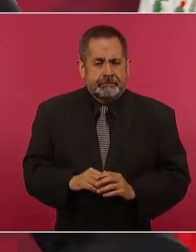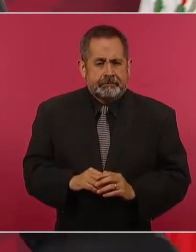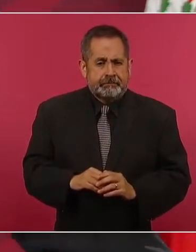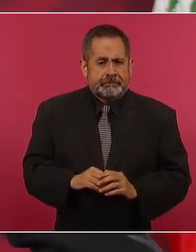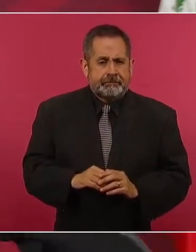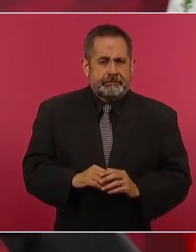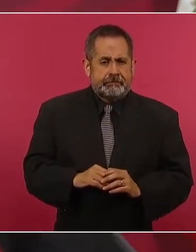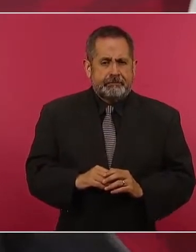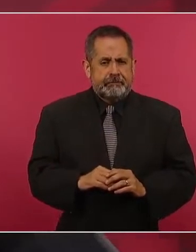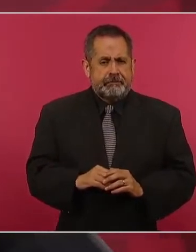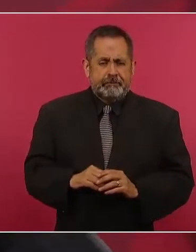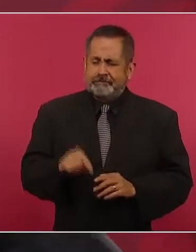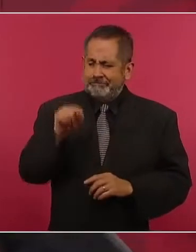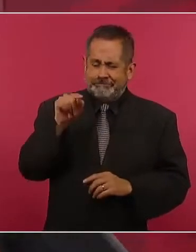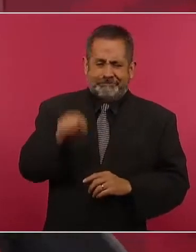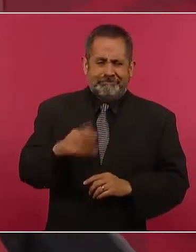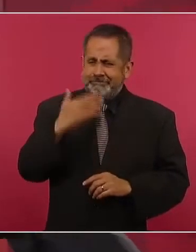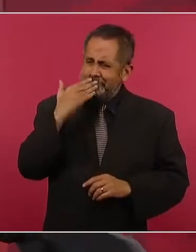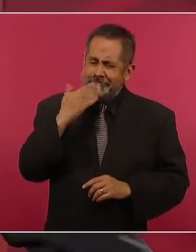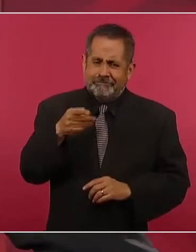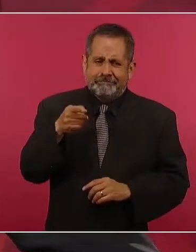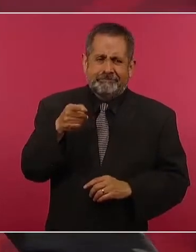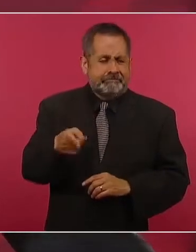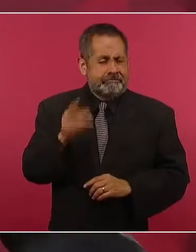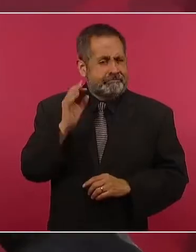es algo